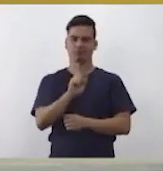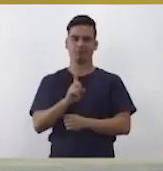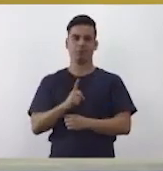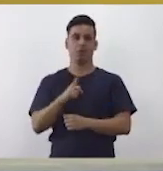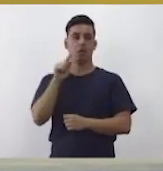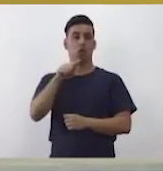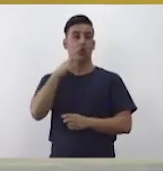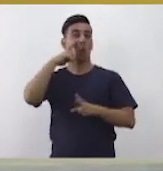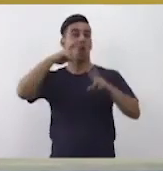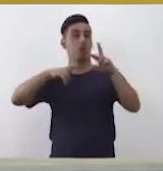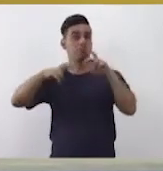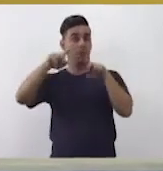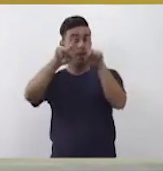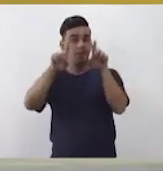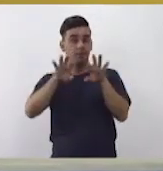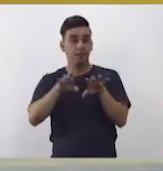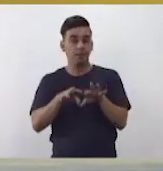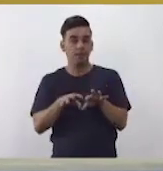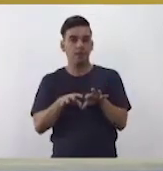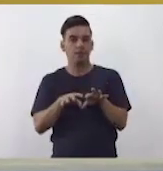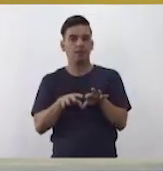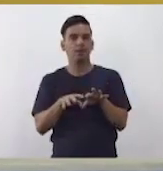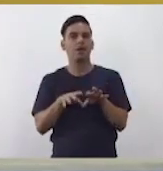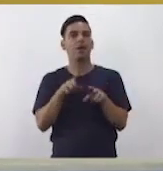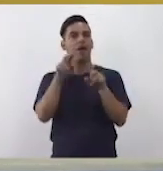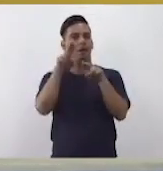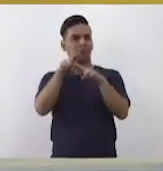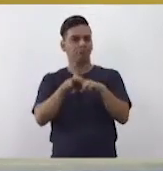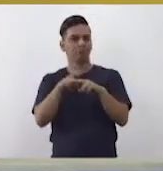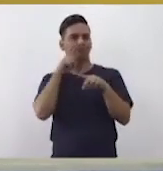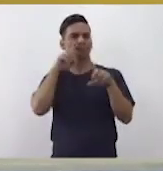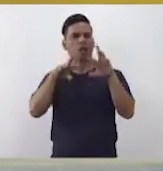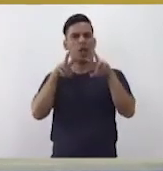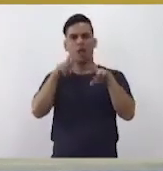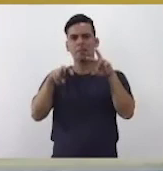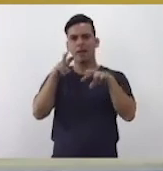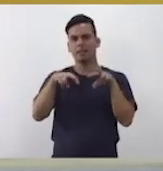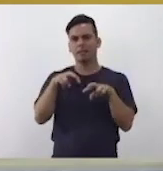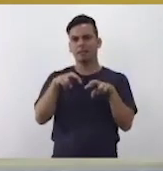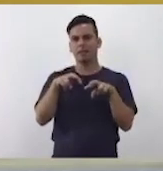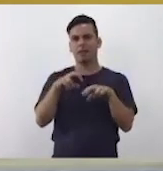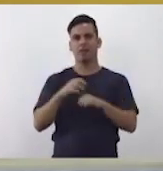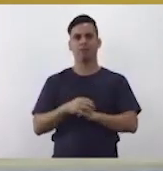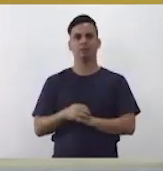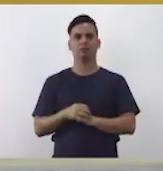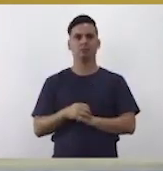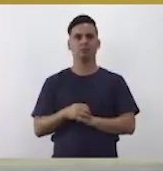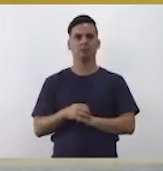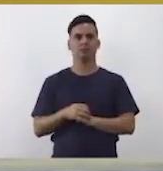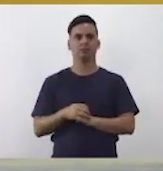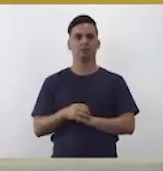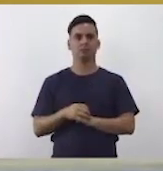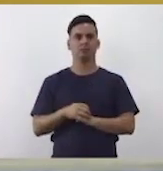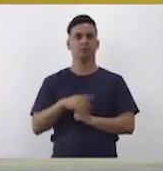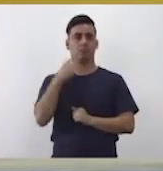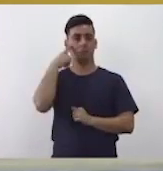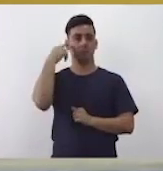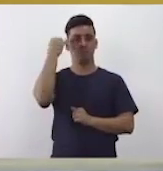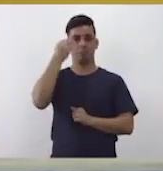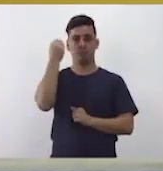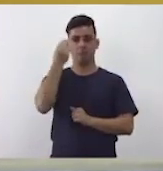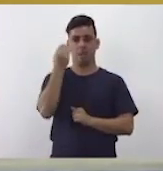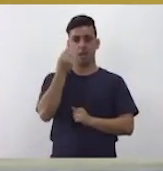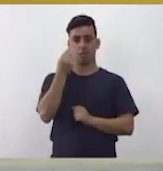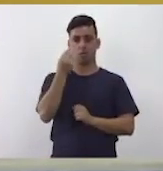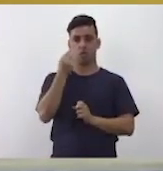de trabajo tengo que referir que la mayoría de las preguntas son las que yo te indico de tarea. Creo que ese no es el fin